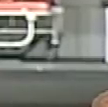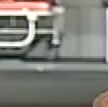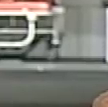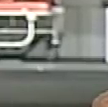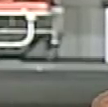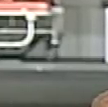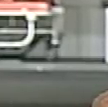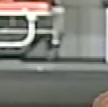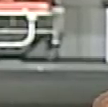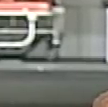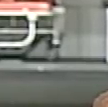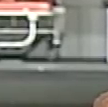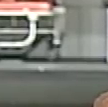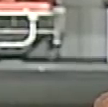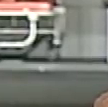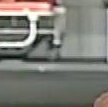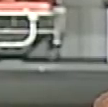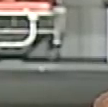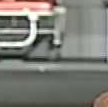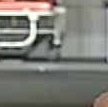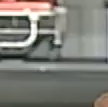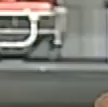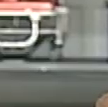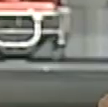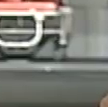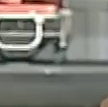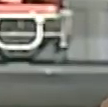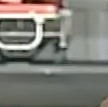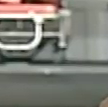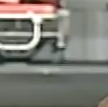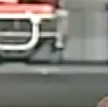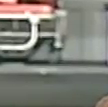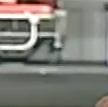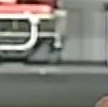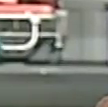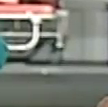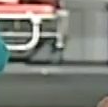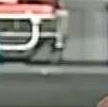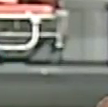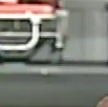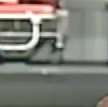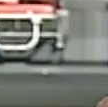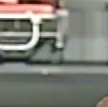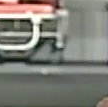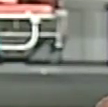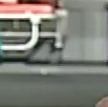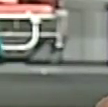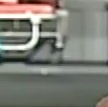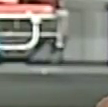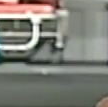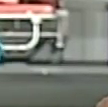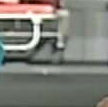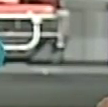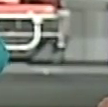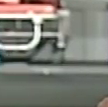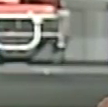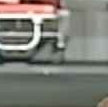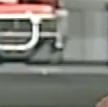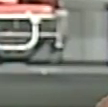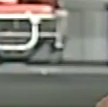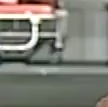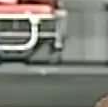explicarlo al detalle. Todo esto debemos hacer un video traducido en todos los idiomas para que el mundo conozca